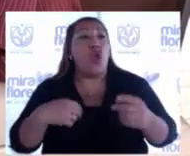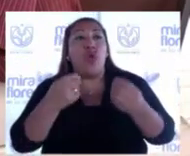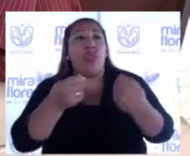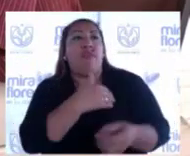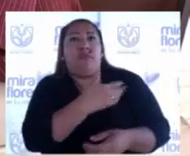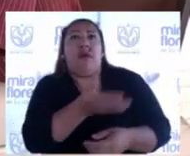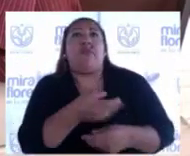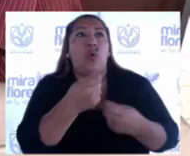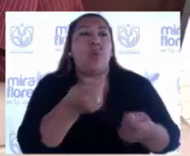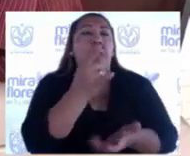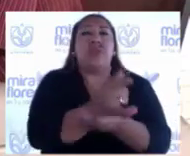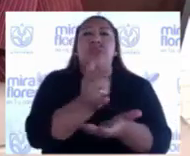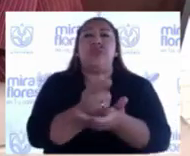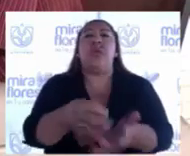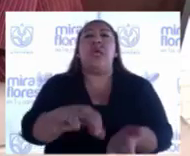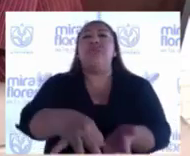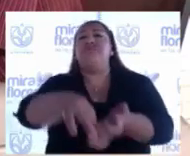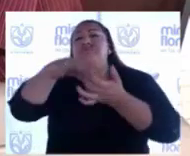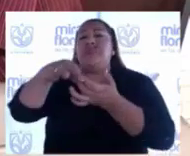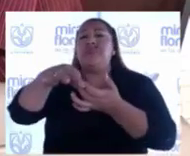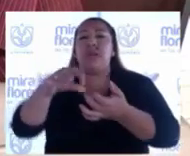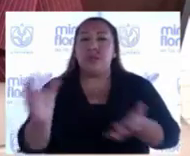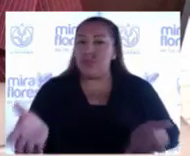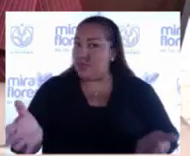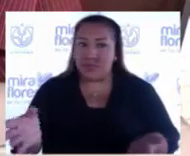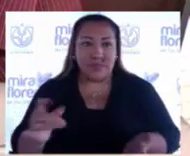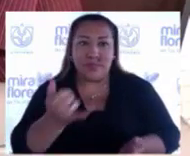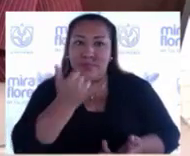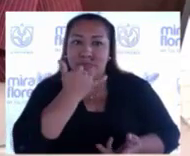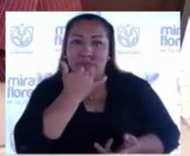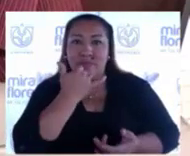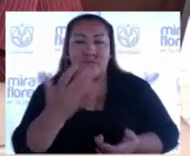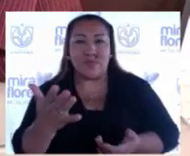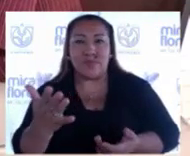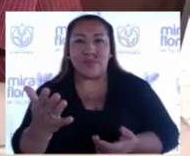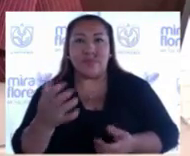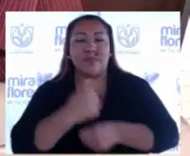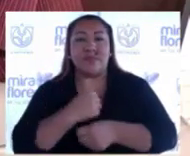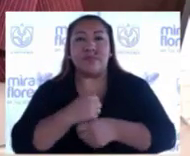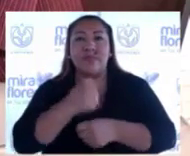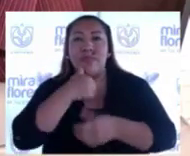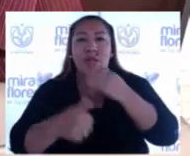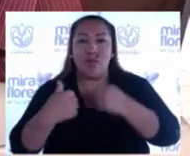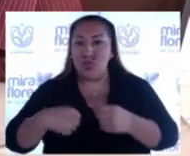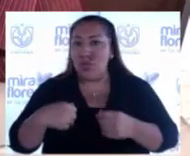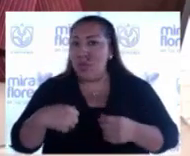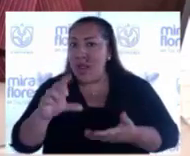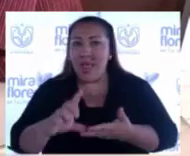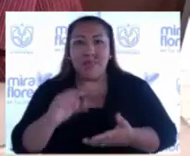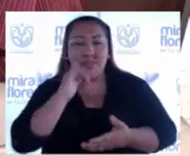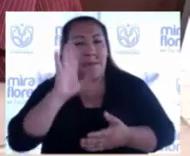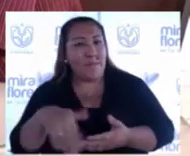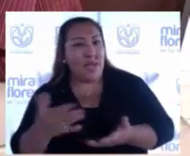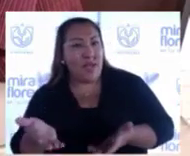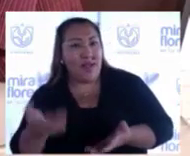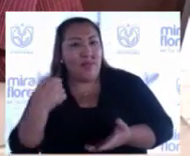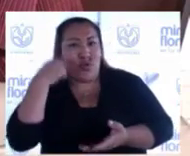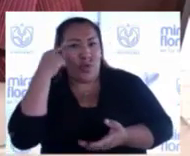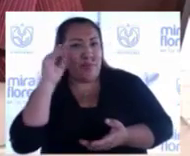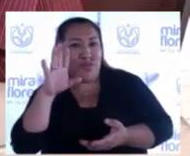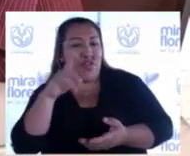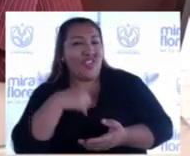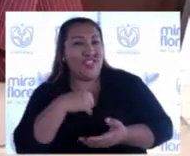este privilegio. No son supuestos privilegios, está equivocado el funcionario de la Municipalidad de Lima, pues no son supuestos,